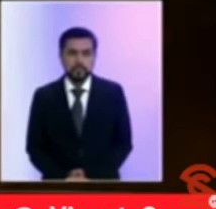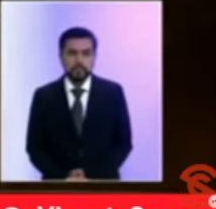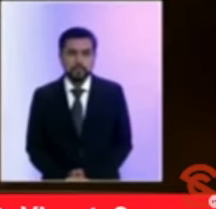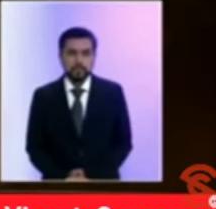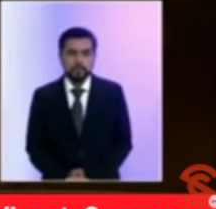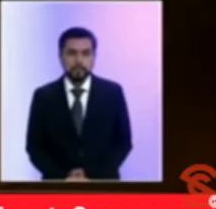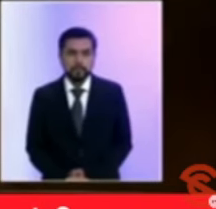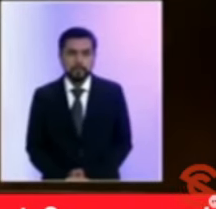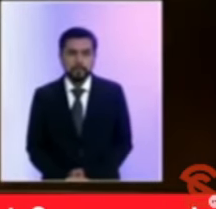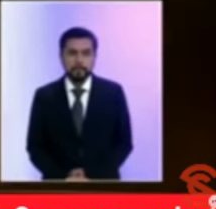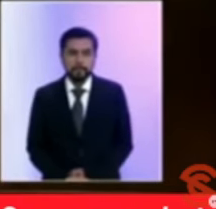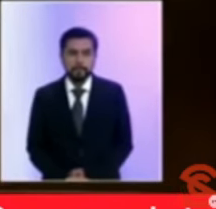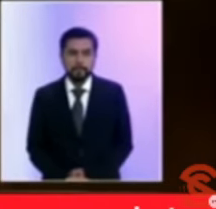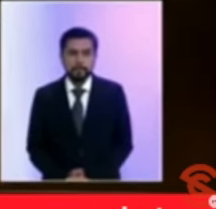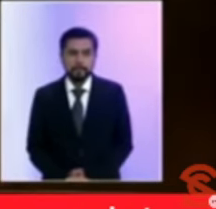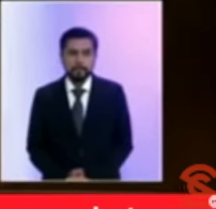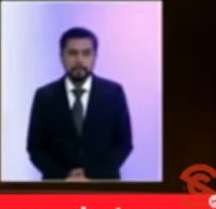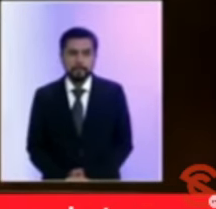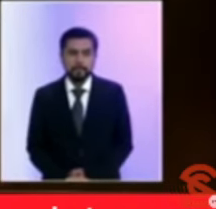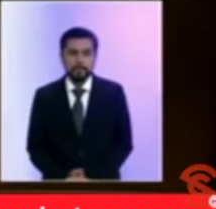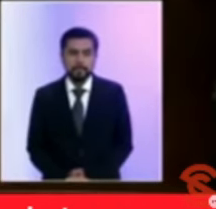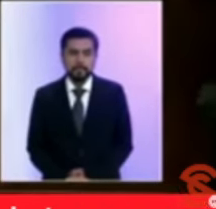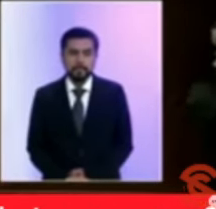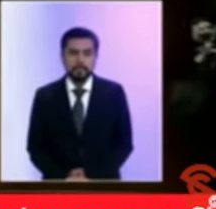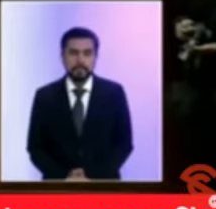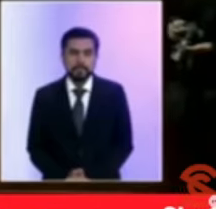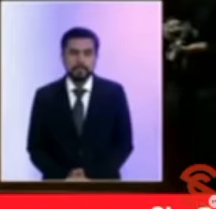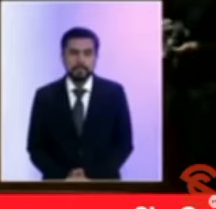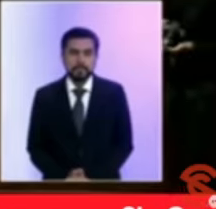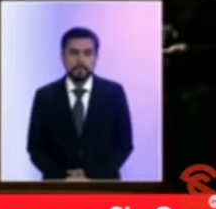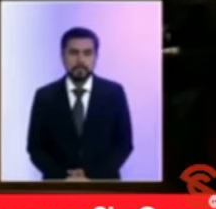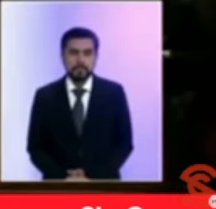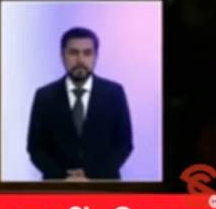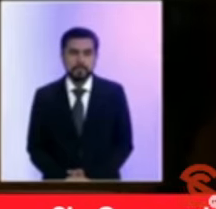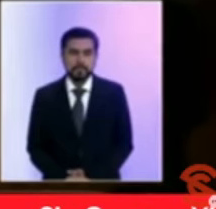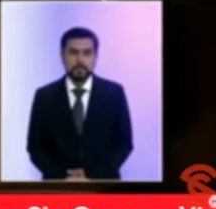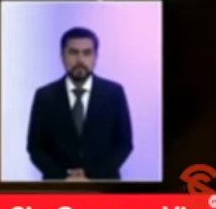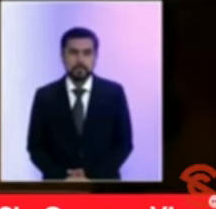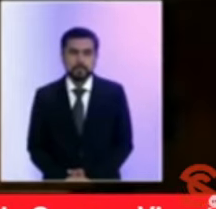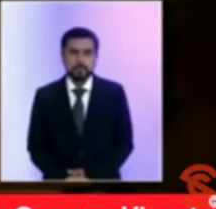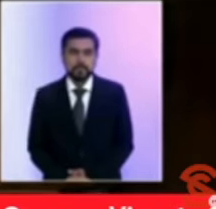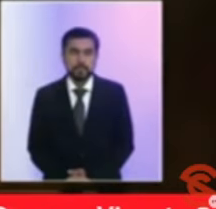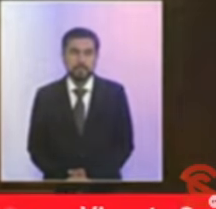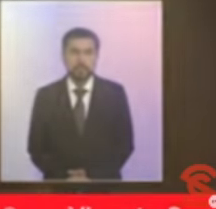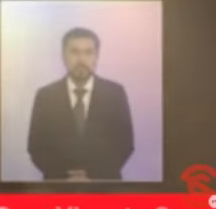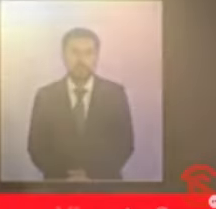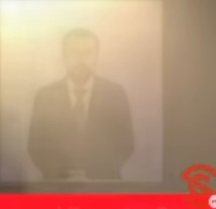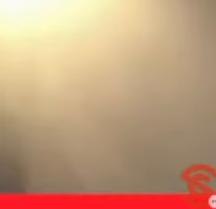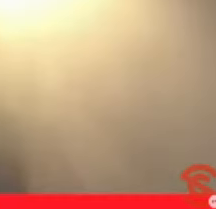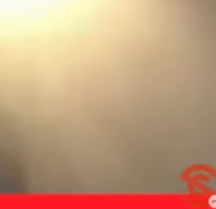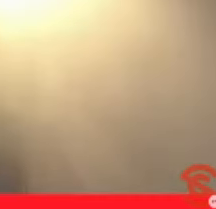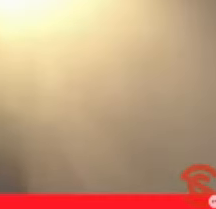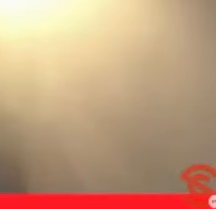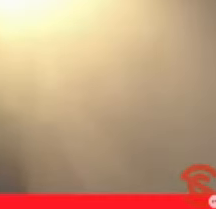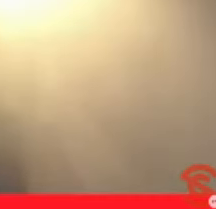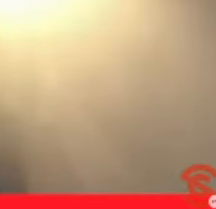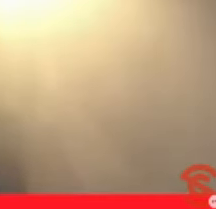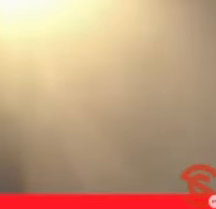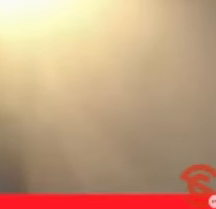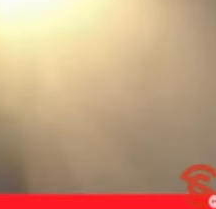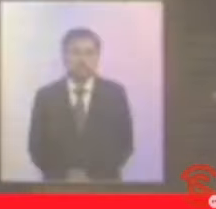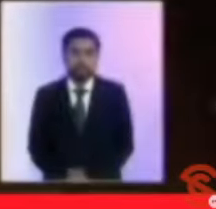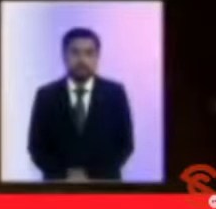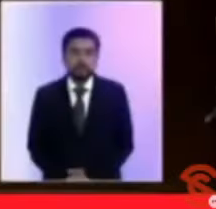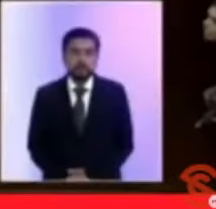acerca de este momento histórico y la cobertura que estamos realizando a través de sin censura mi querido Paco incluso déjeme las